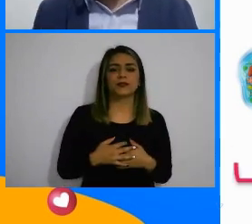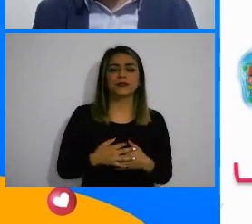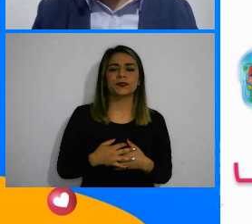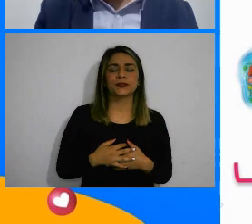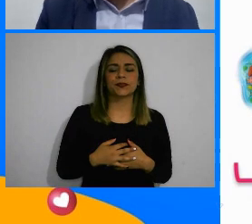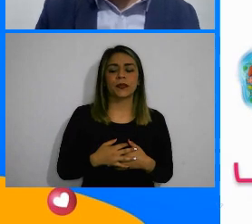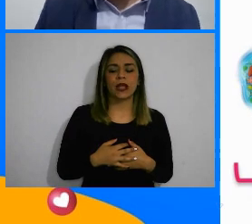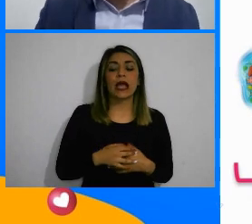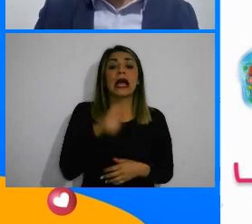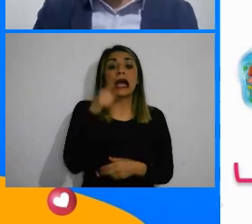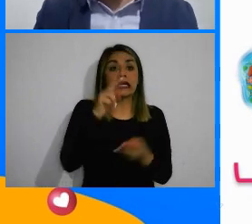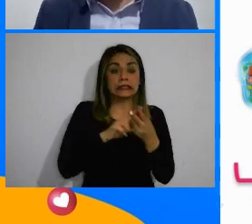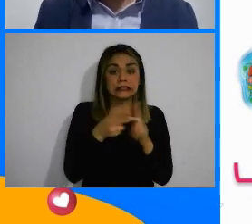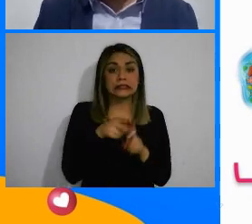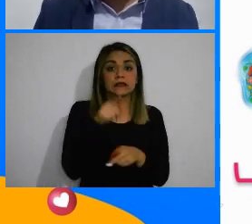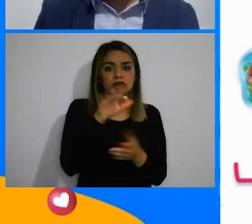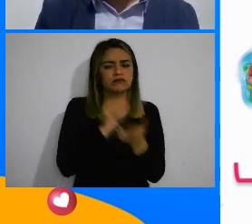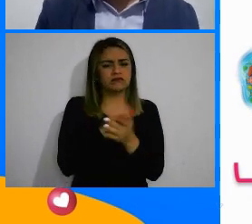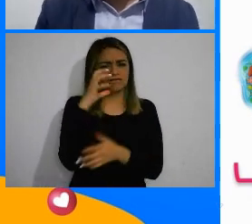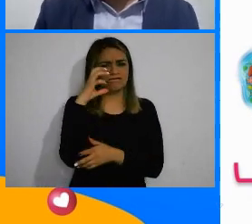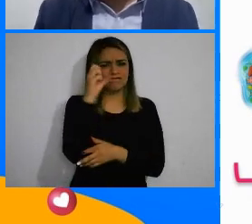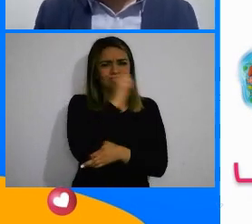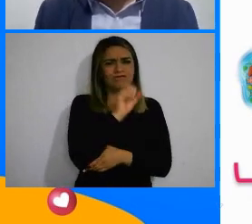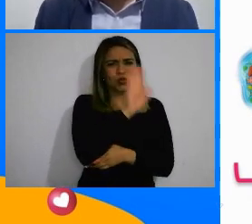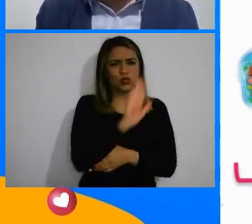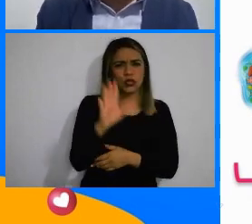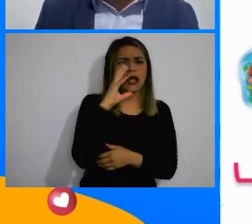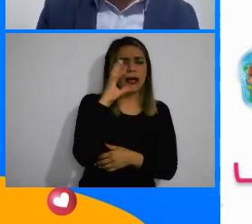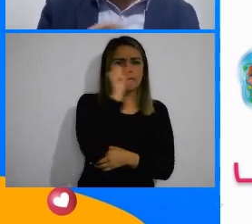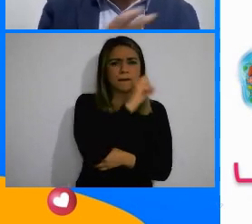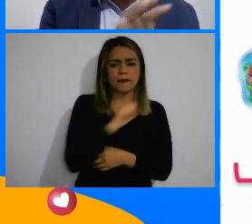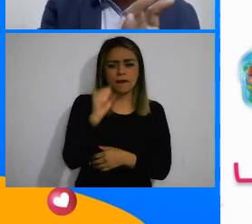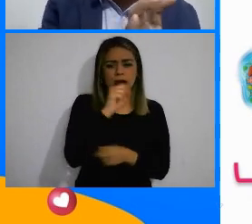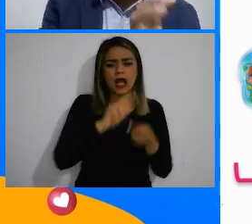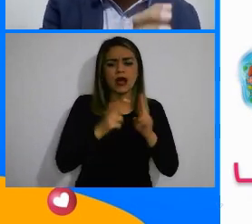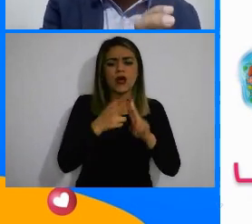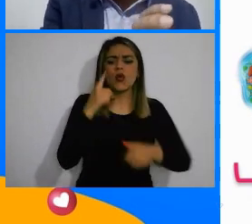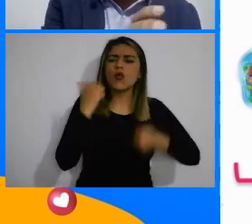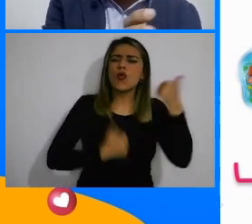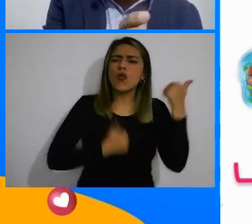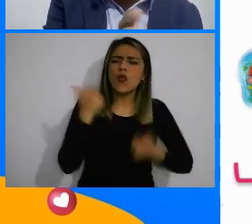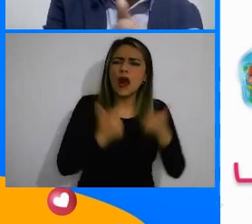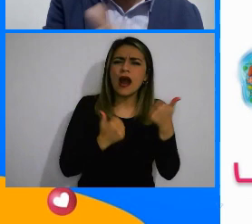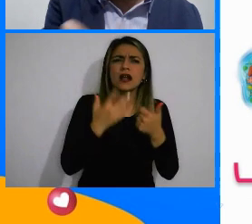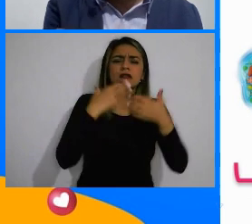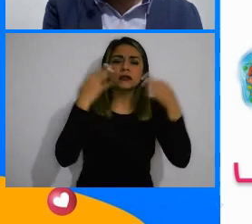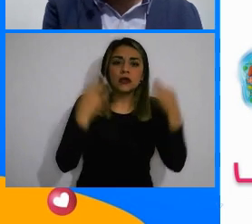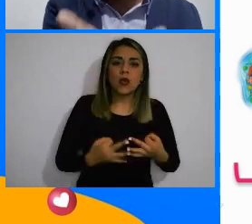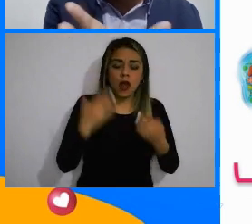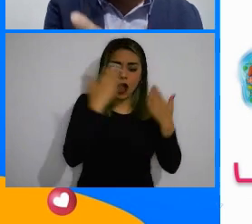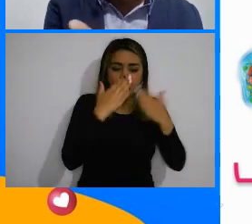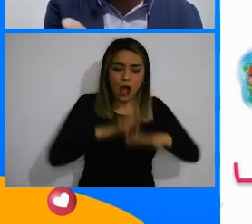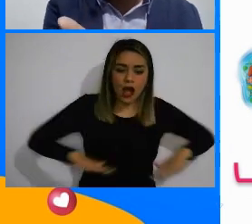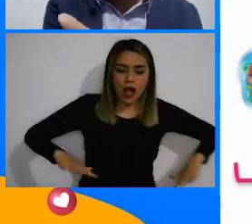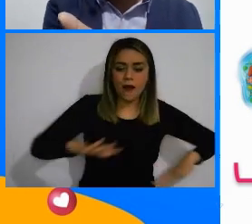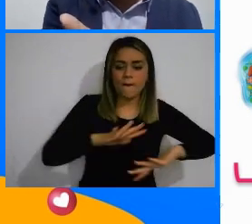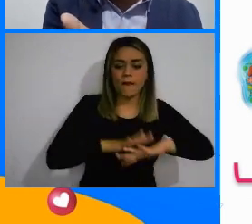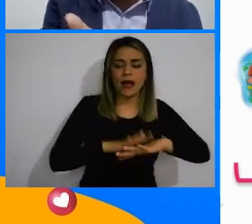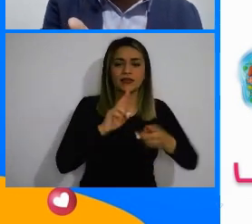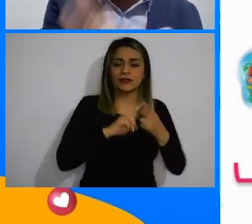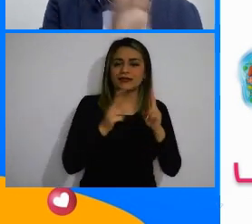Pues ahí entonces ustedes se van a dar cuenta de el espacio, el